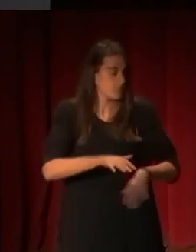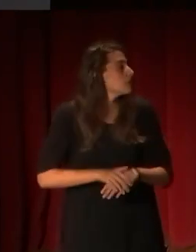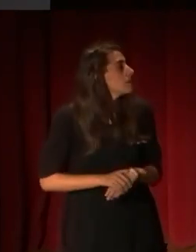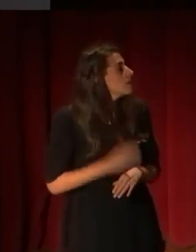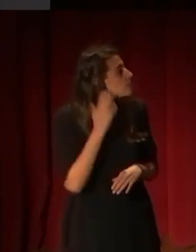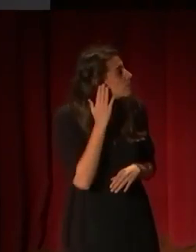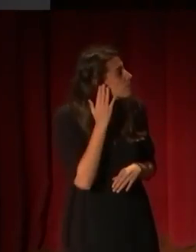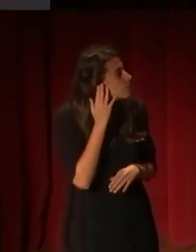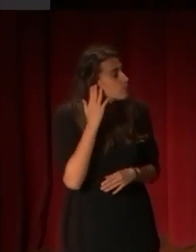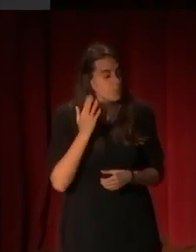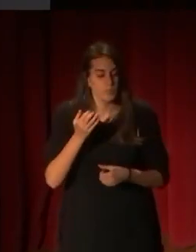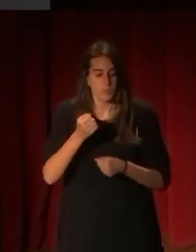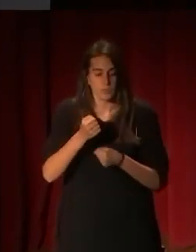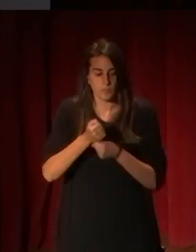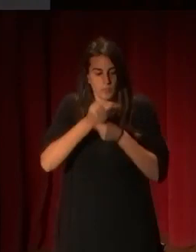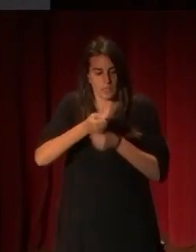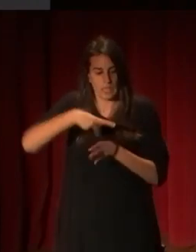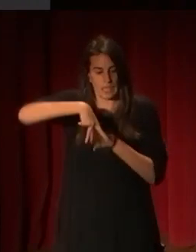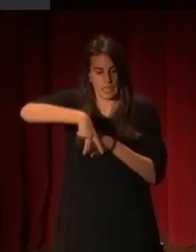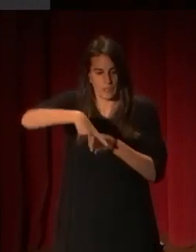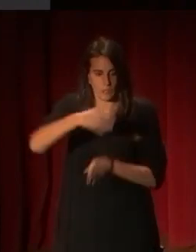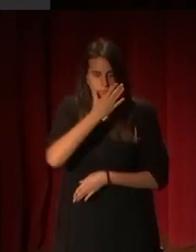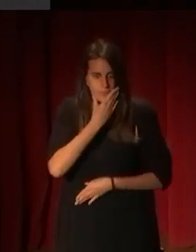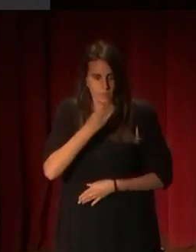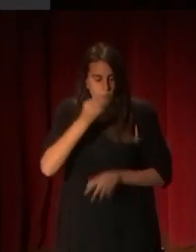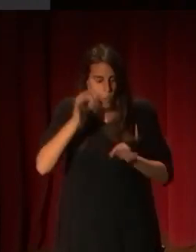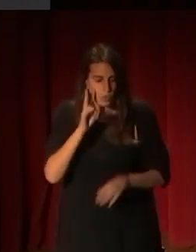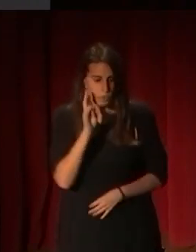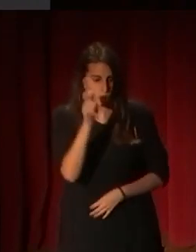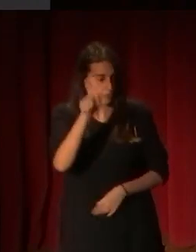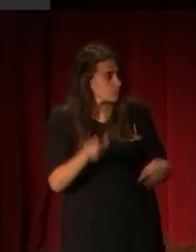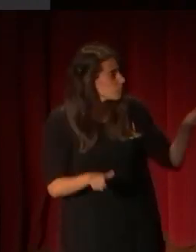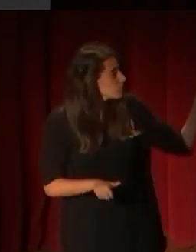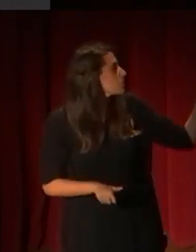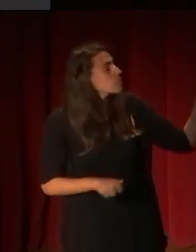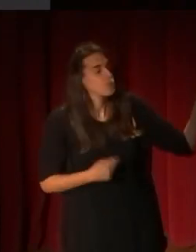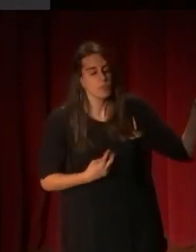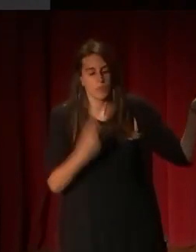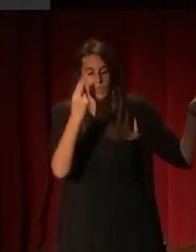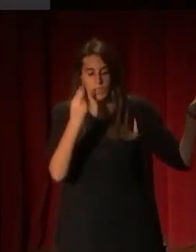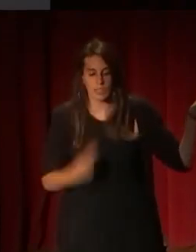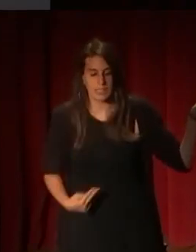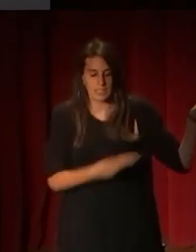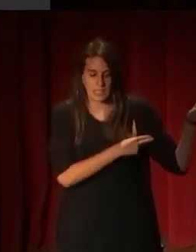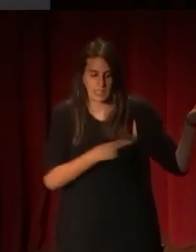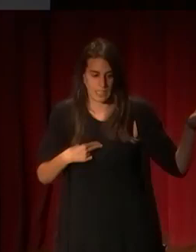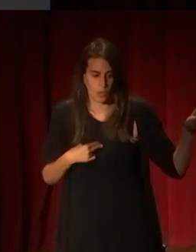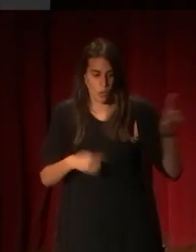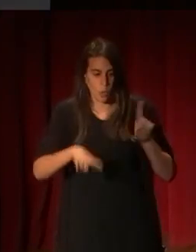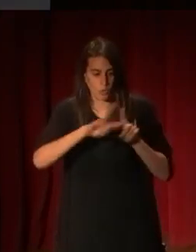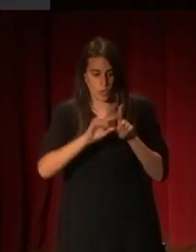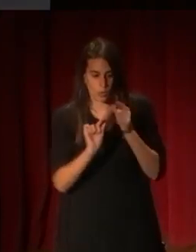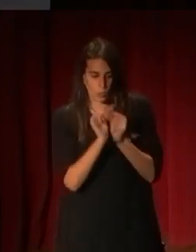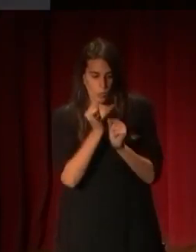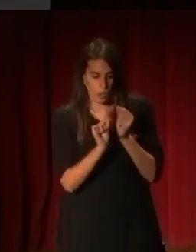belleza de los caballeros si se fijan este que vemos en primer término es un caballero del hábito de santiago lleva la cruz bordada